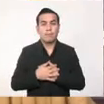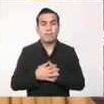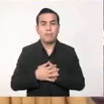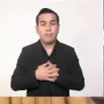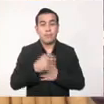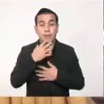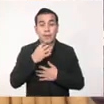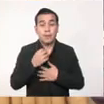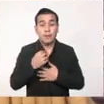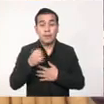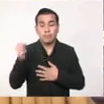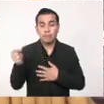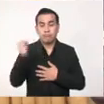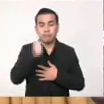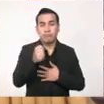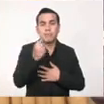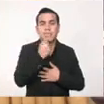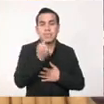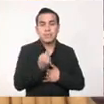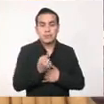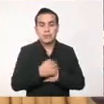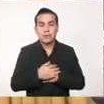y los nombramientos posteriores